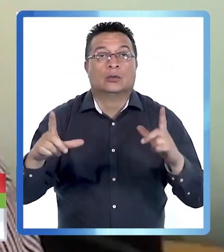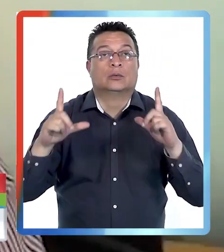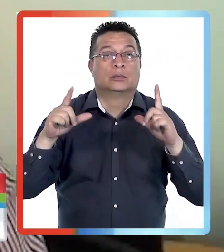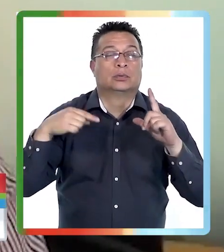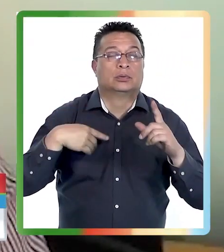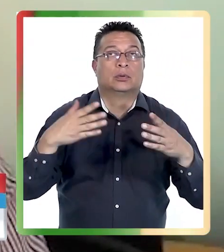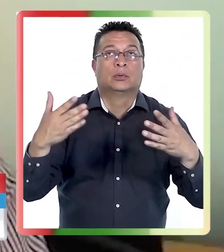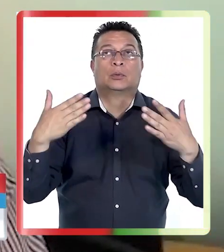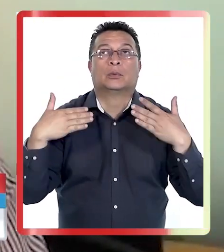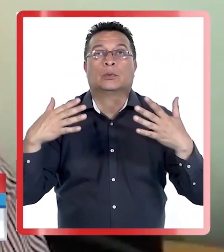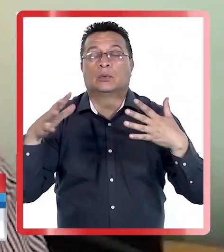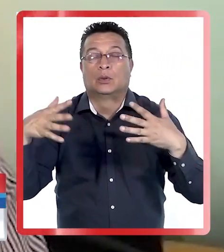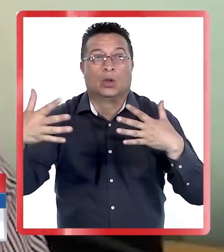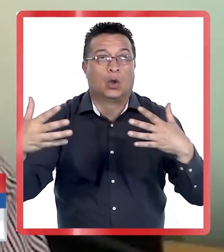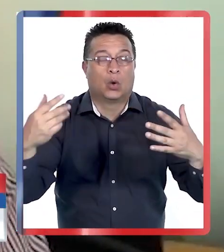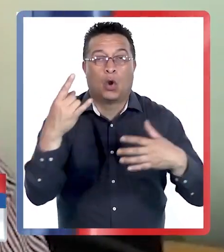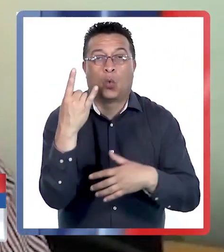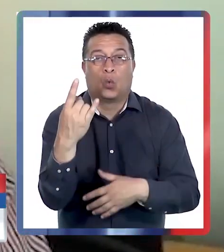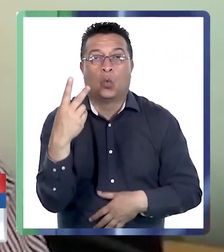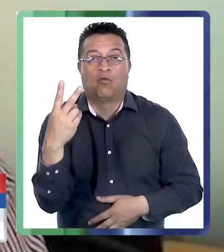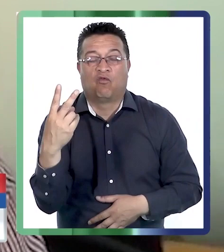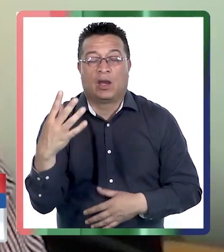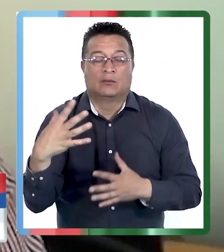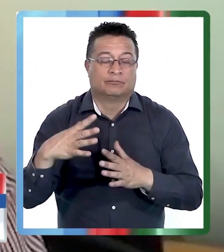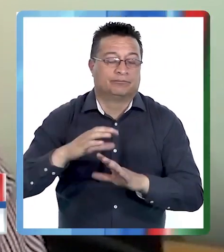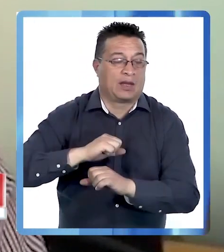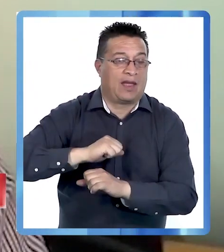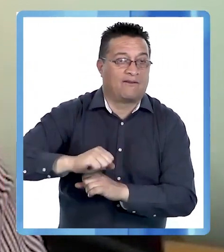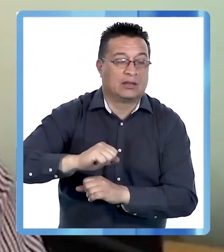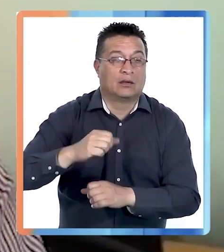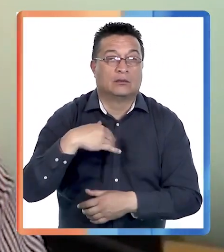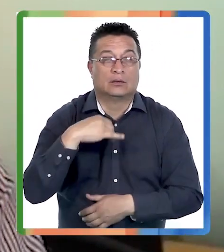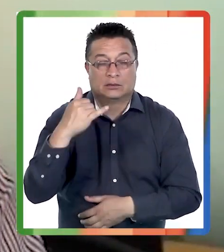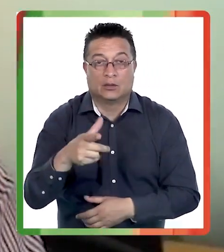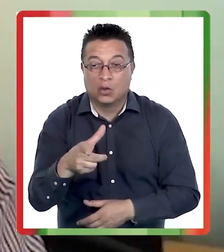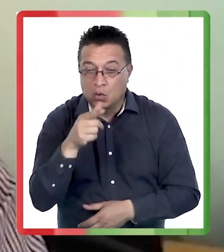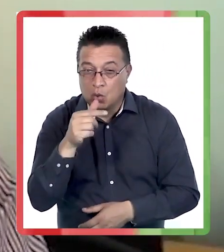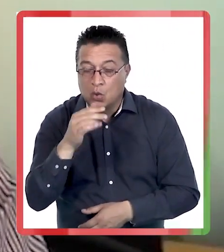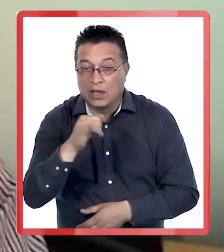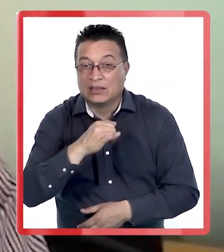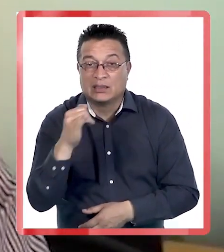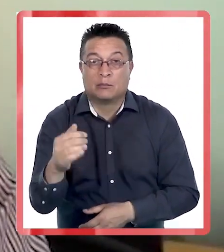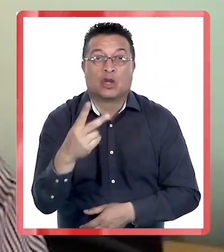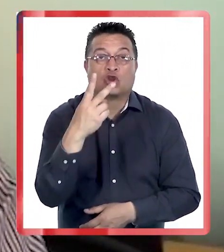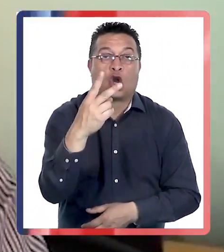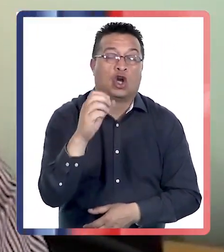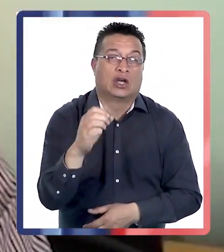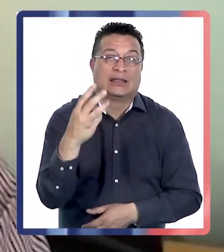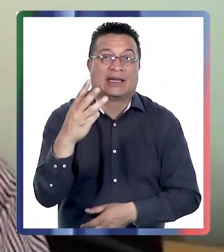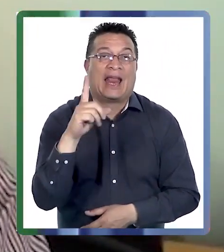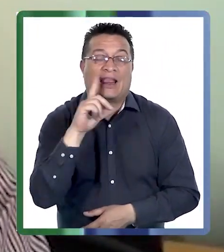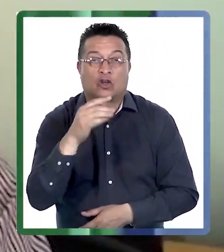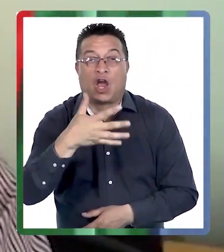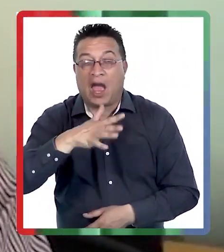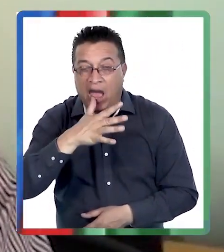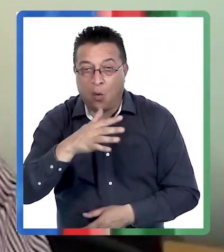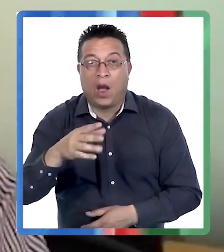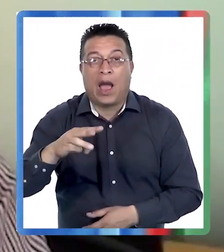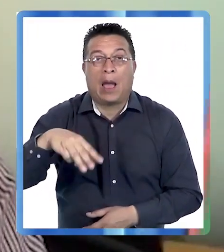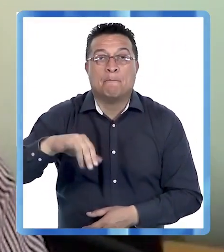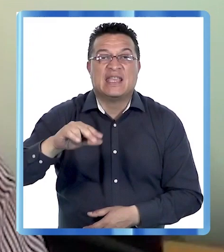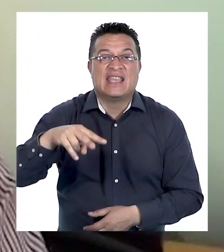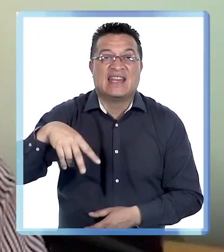exposiciones a la temperatura y a la radiación ultravioleta, la ingesta permanente de 2 a 3 litros de agua